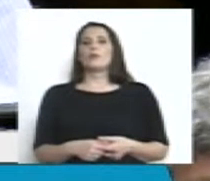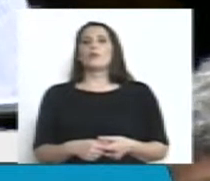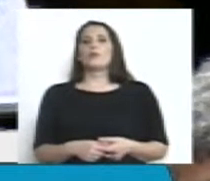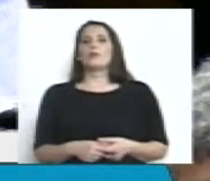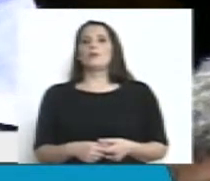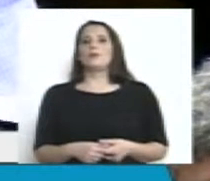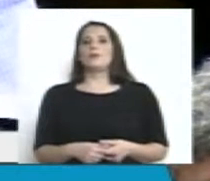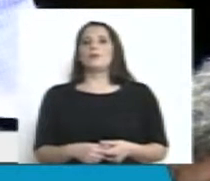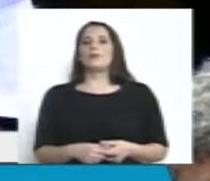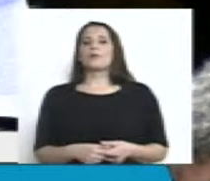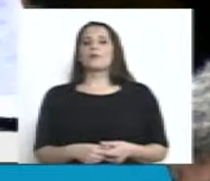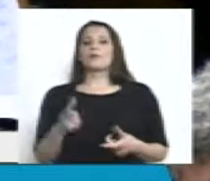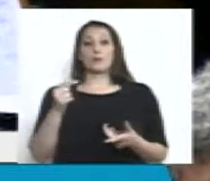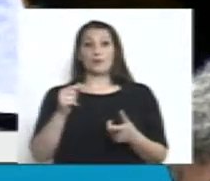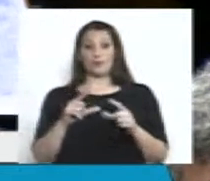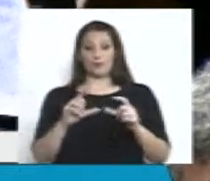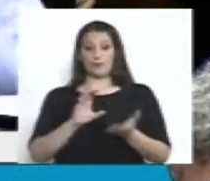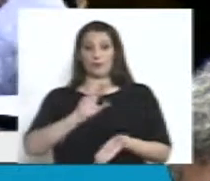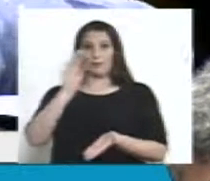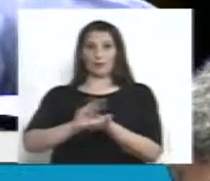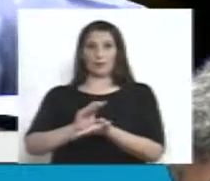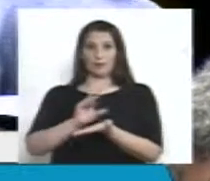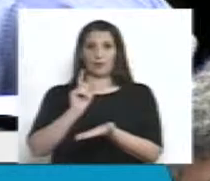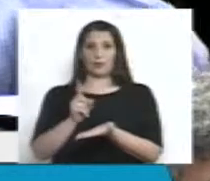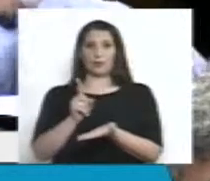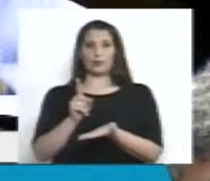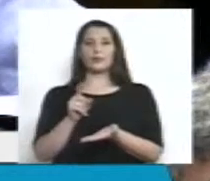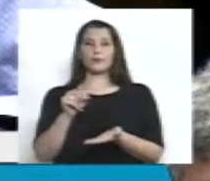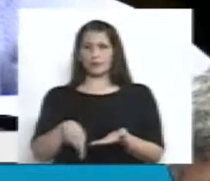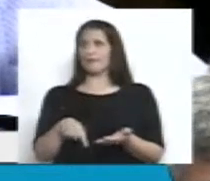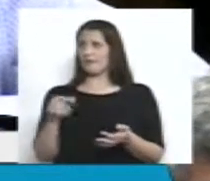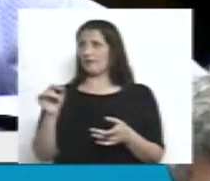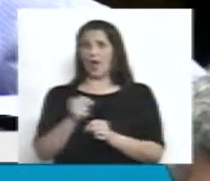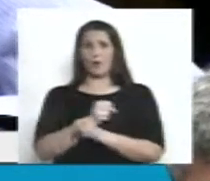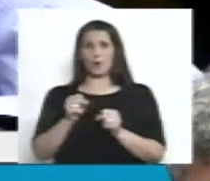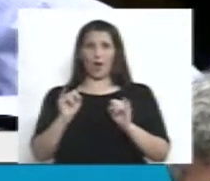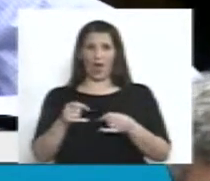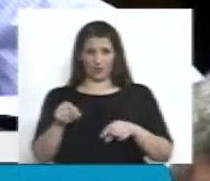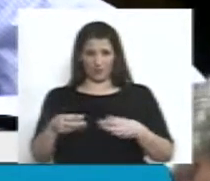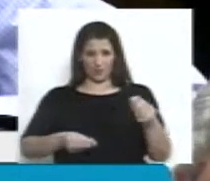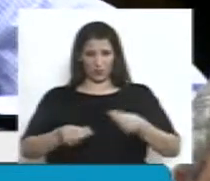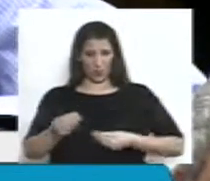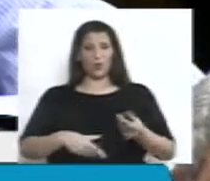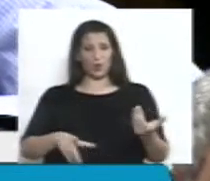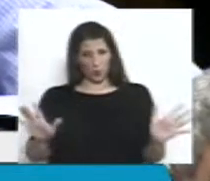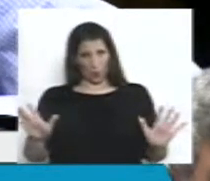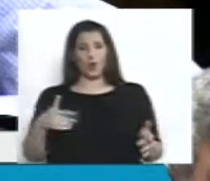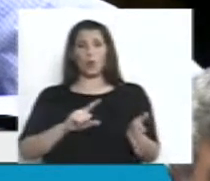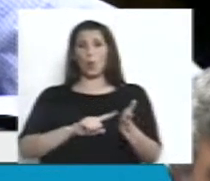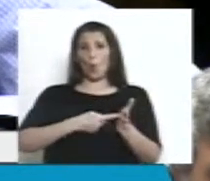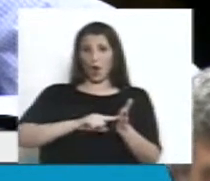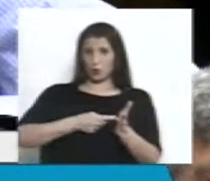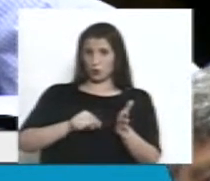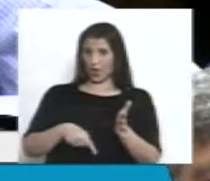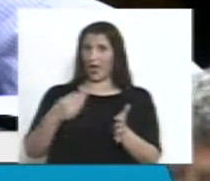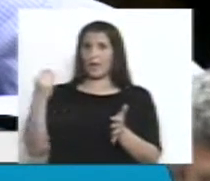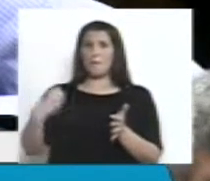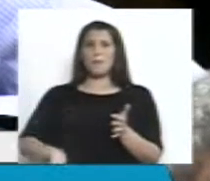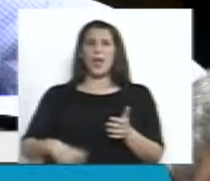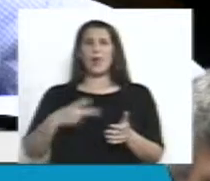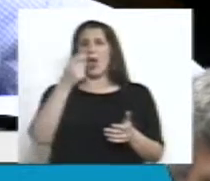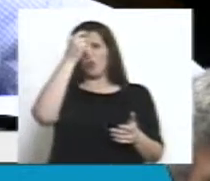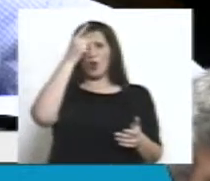solamente por las sumas fijas que vamos a convalidar en este paquete, la provincia de Buenos Aires pierde más